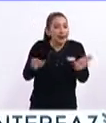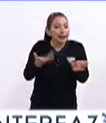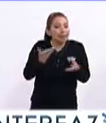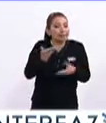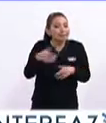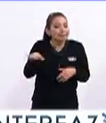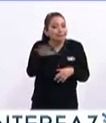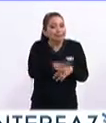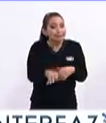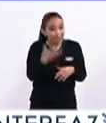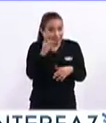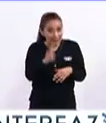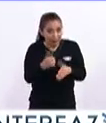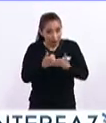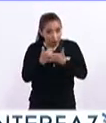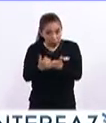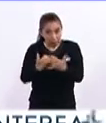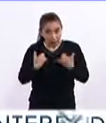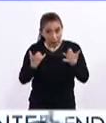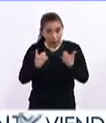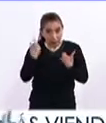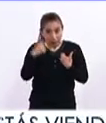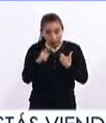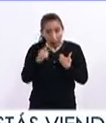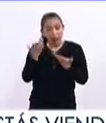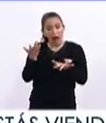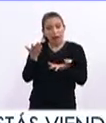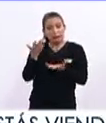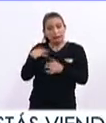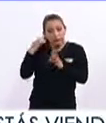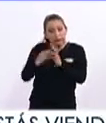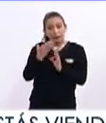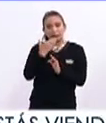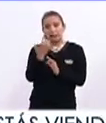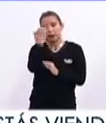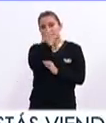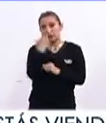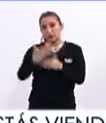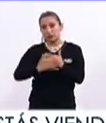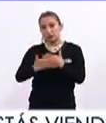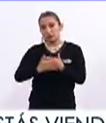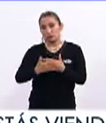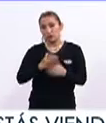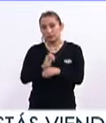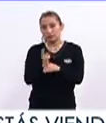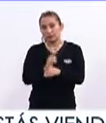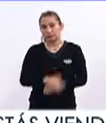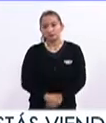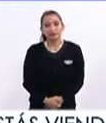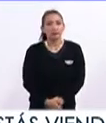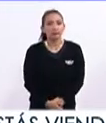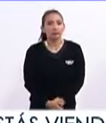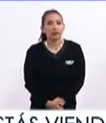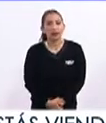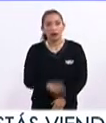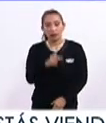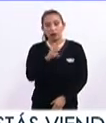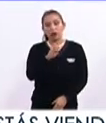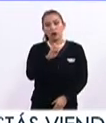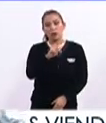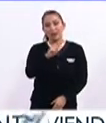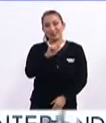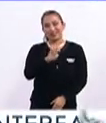qué tanto realmente les ayuda a los jóvenes para poder hacer un buen papel en su examen de admisión de licenciatura. El Pruébate